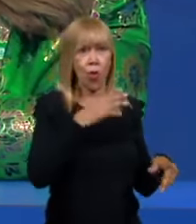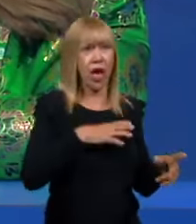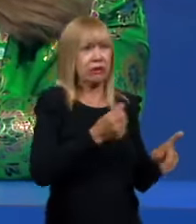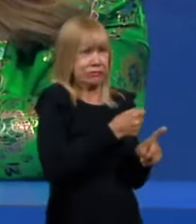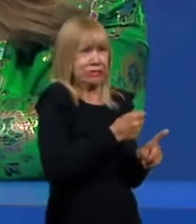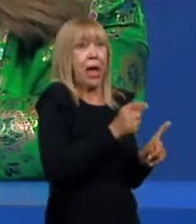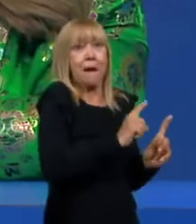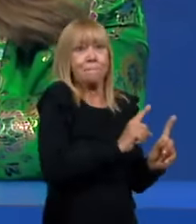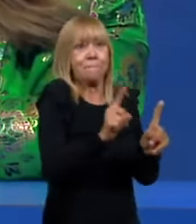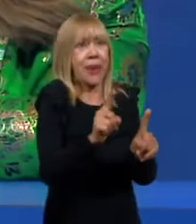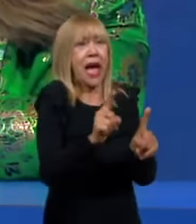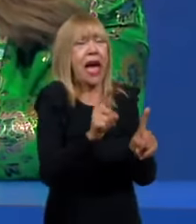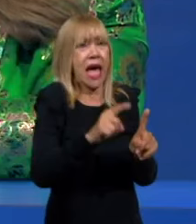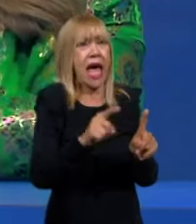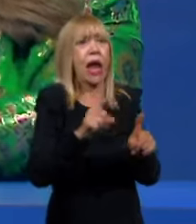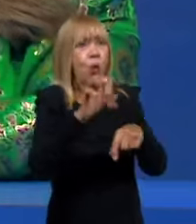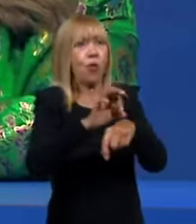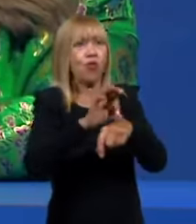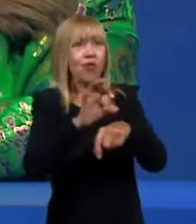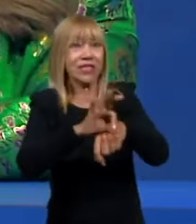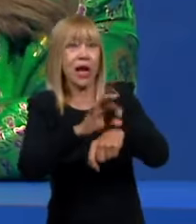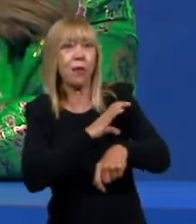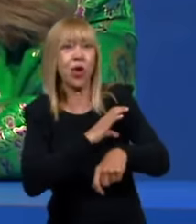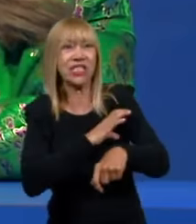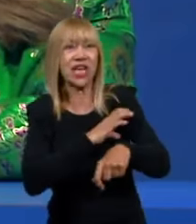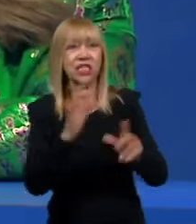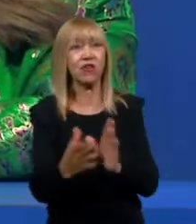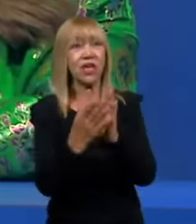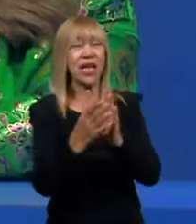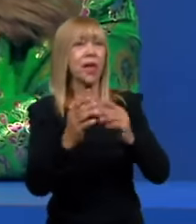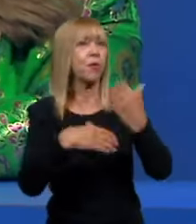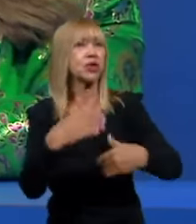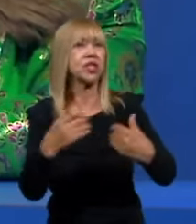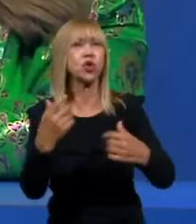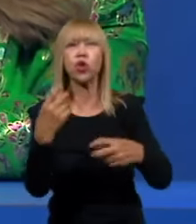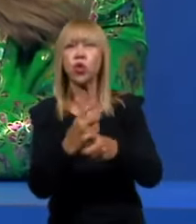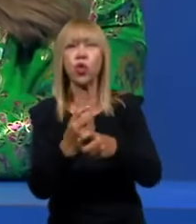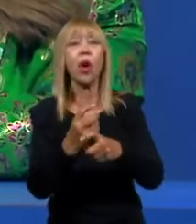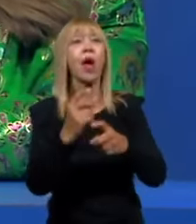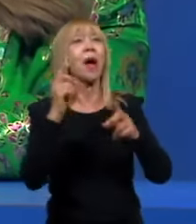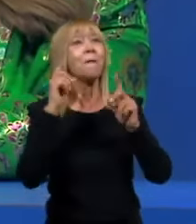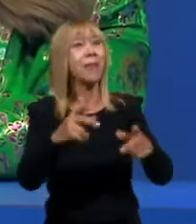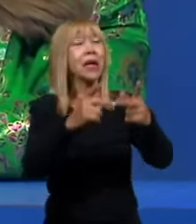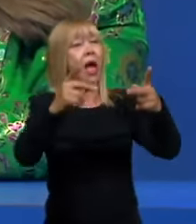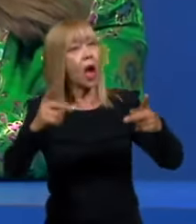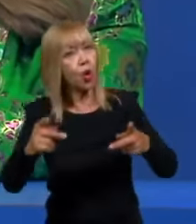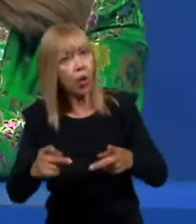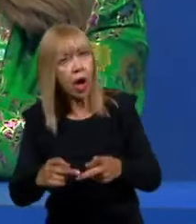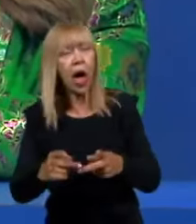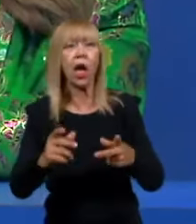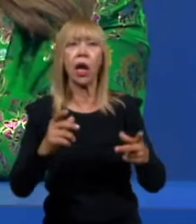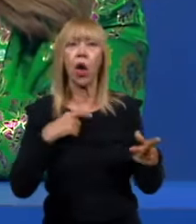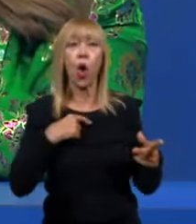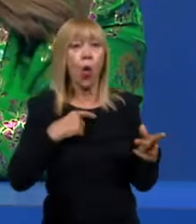imagínense, va con sus niños en la mayoría de los casos, se enfrenta a este proceso que ya de por sí es duro, que vaya a un lugar con una